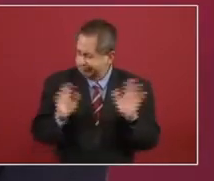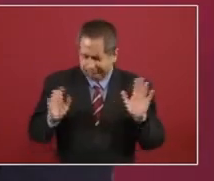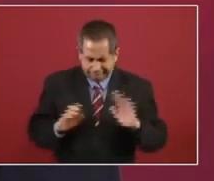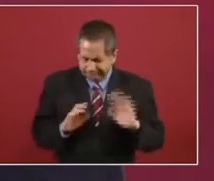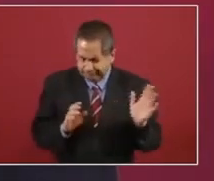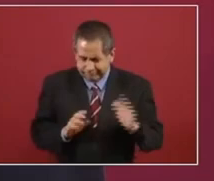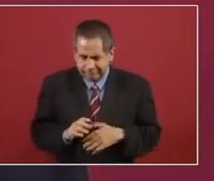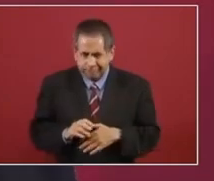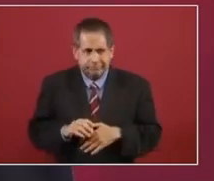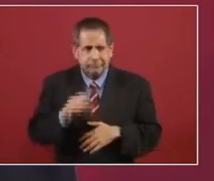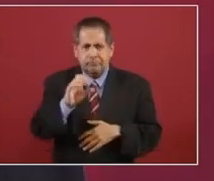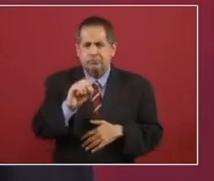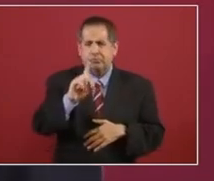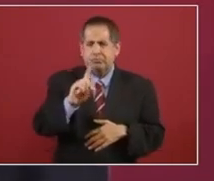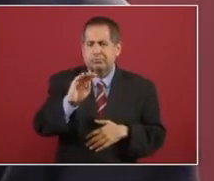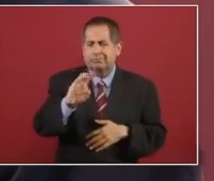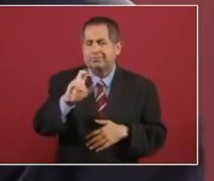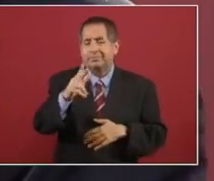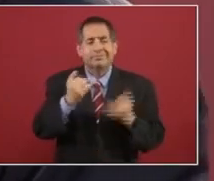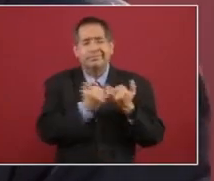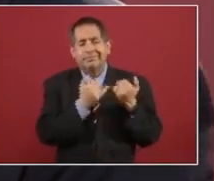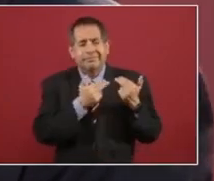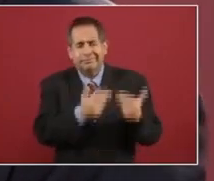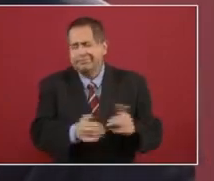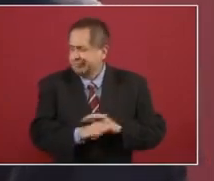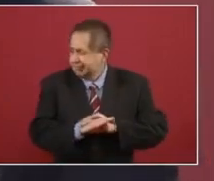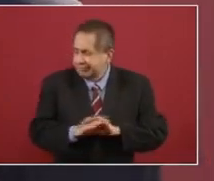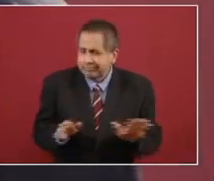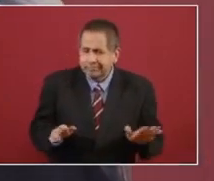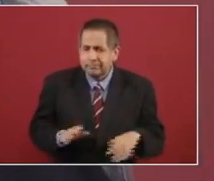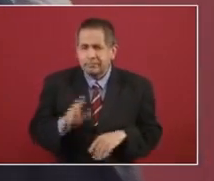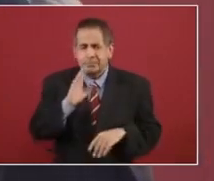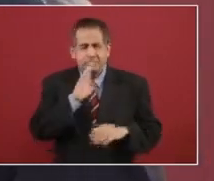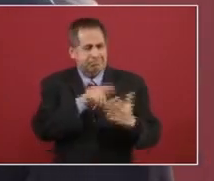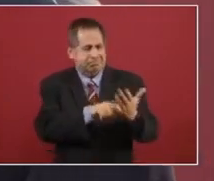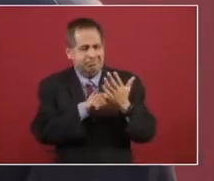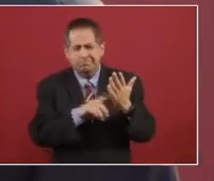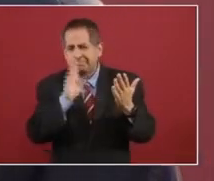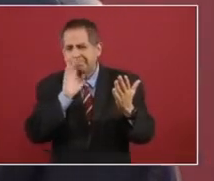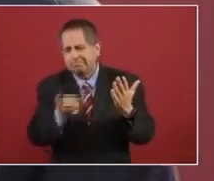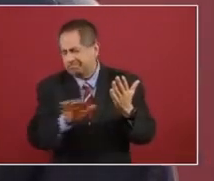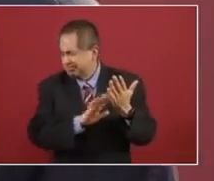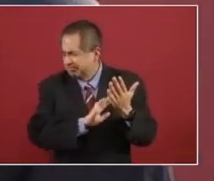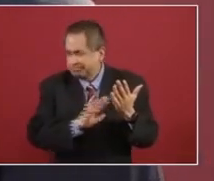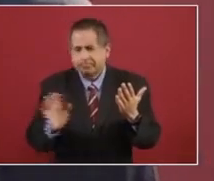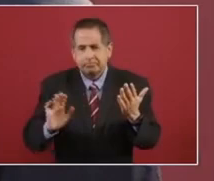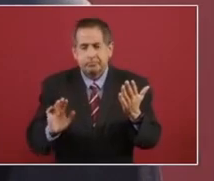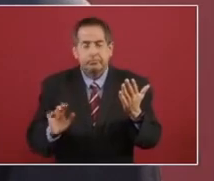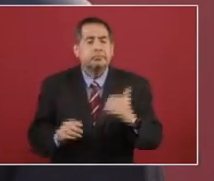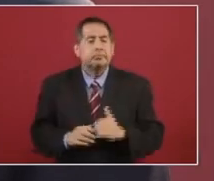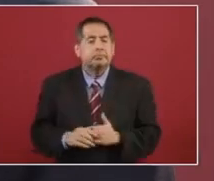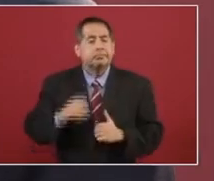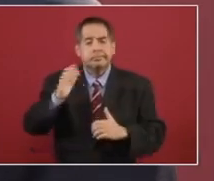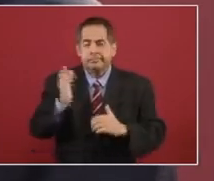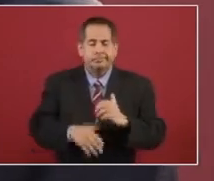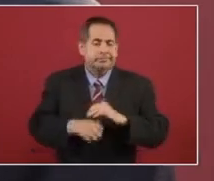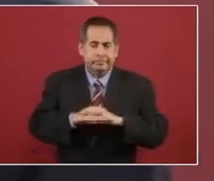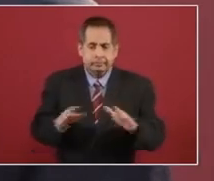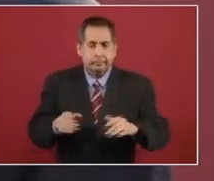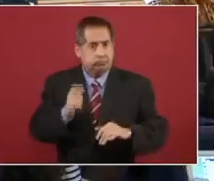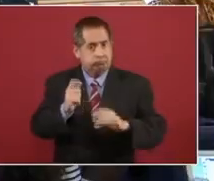Nada de Odebrecht o esos malos ejemplos. Se termina